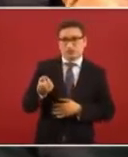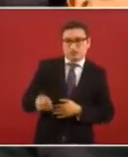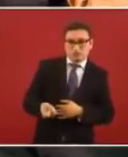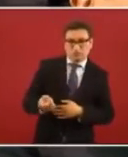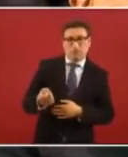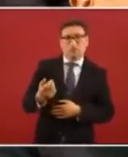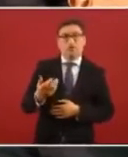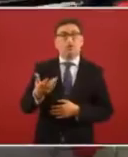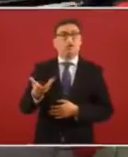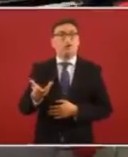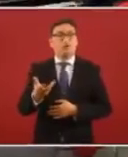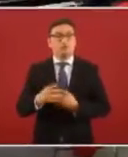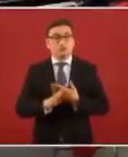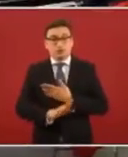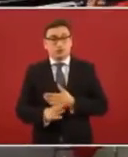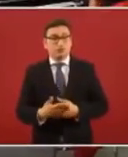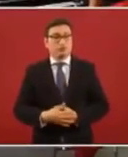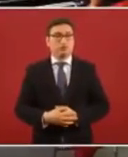mano? Es que